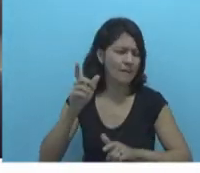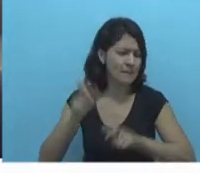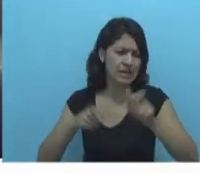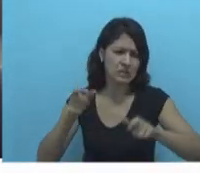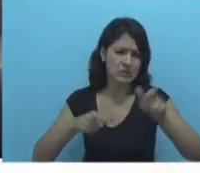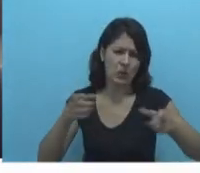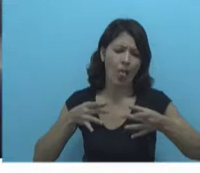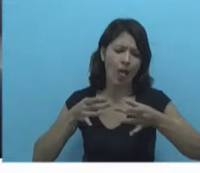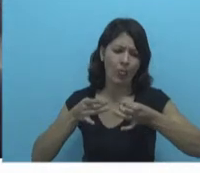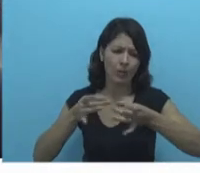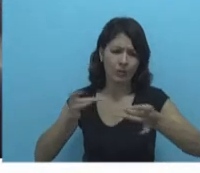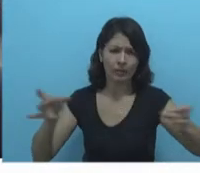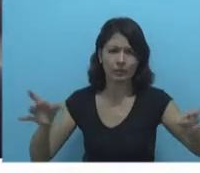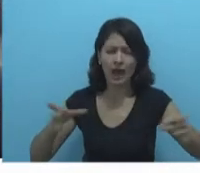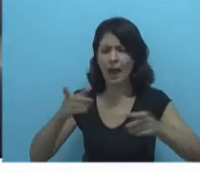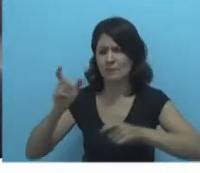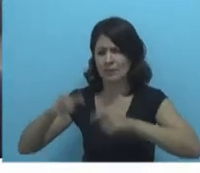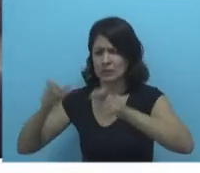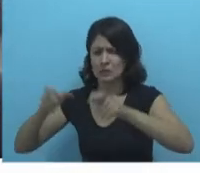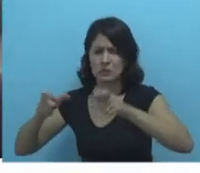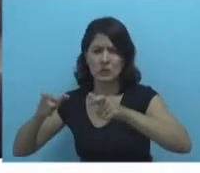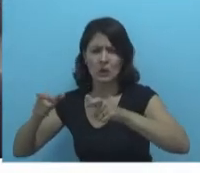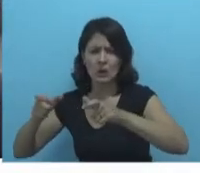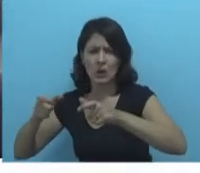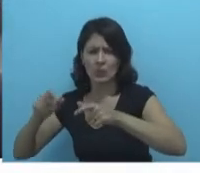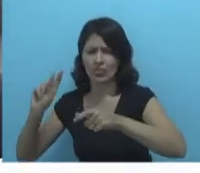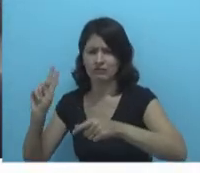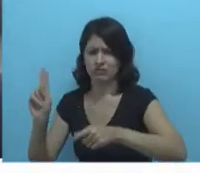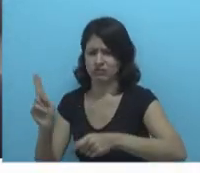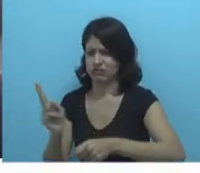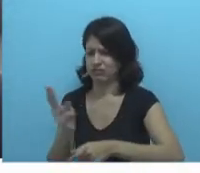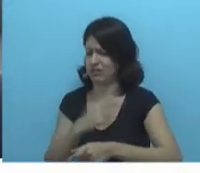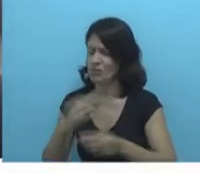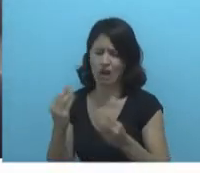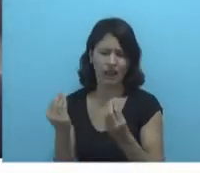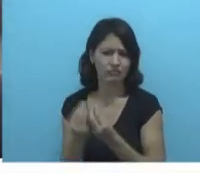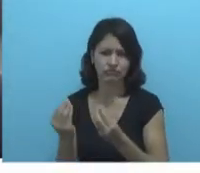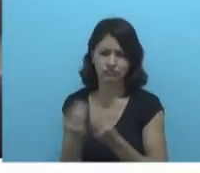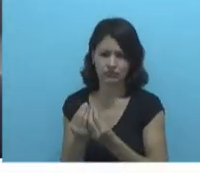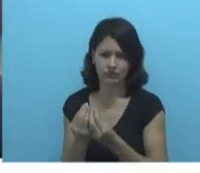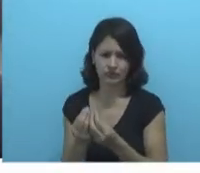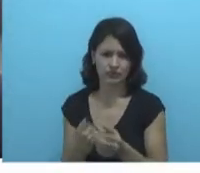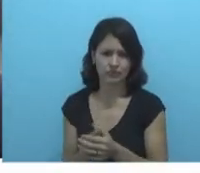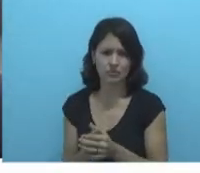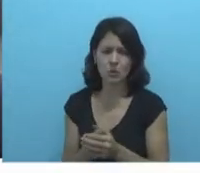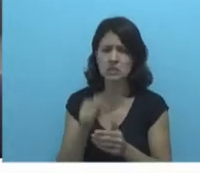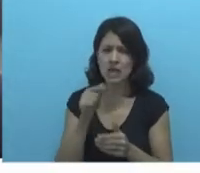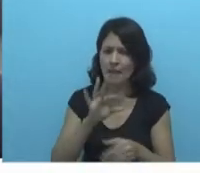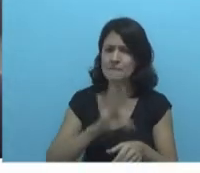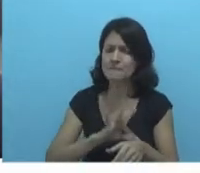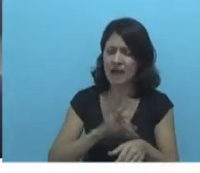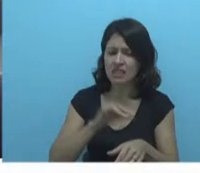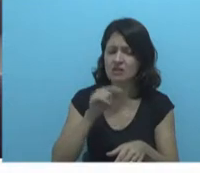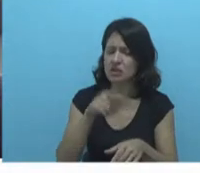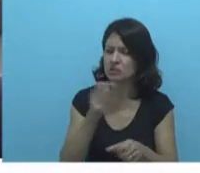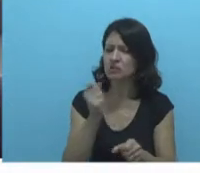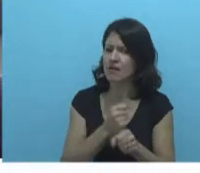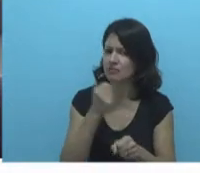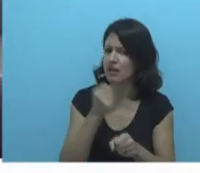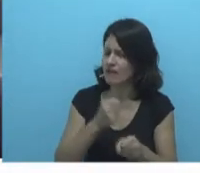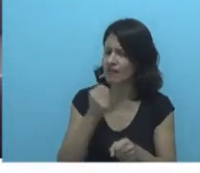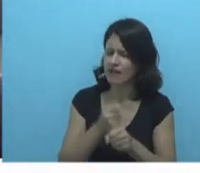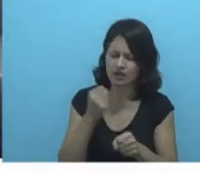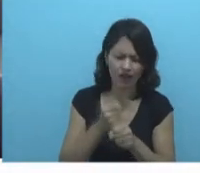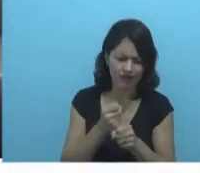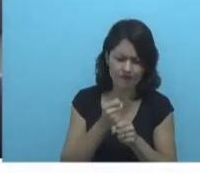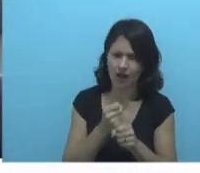tantos argentinos y argentinas que han perdido la vida producto de esta pandemia. En el contexto